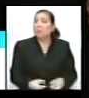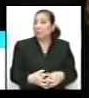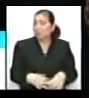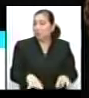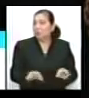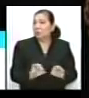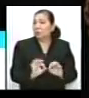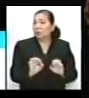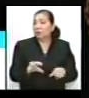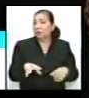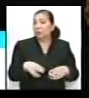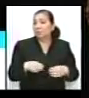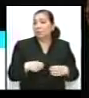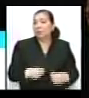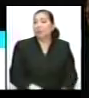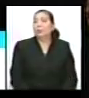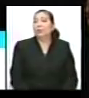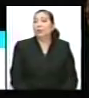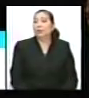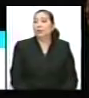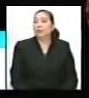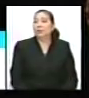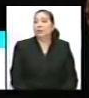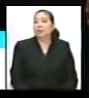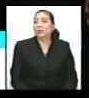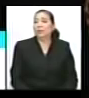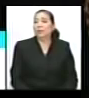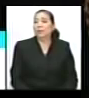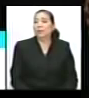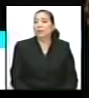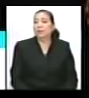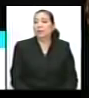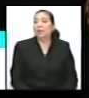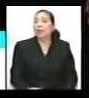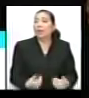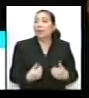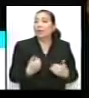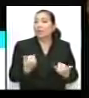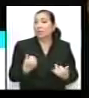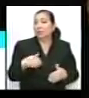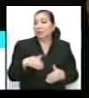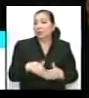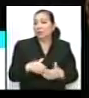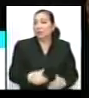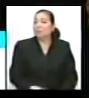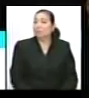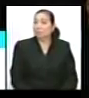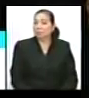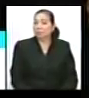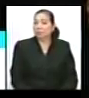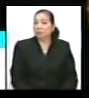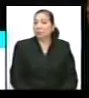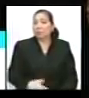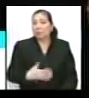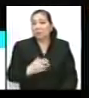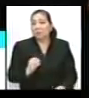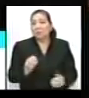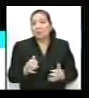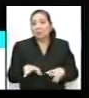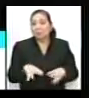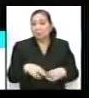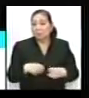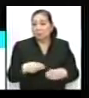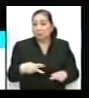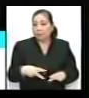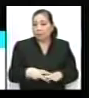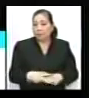que se admita. Y eso, en ese sentido, presidenta, creo que debe llevar al voto el tema de que pueda ser admitido. Me pide